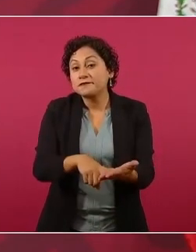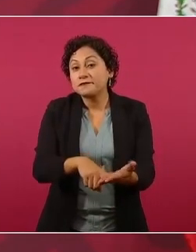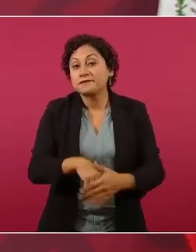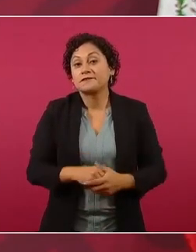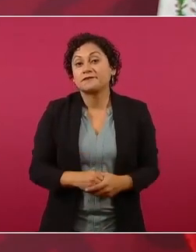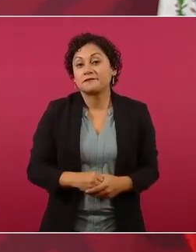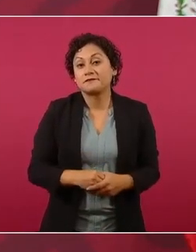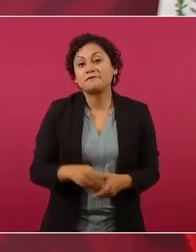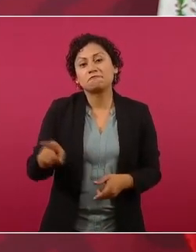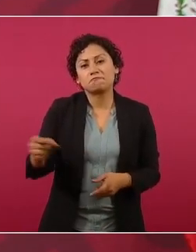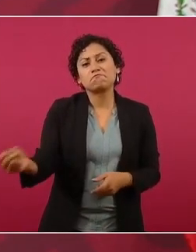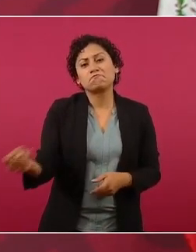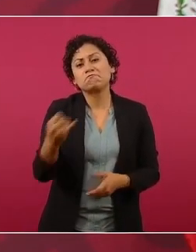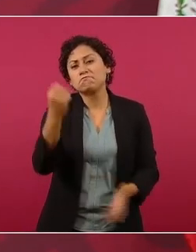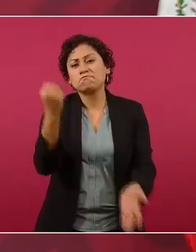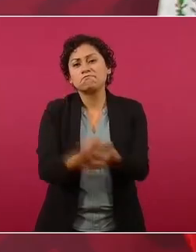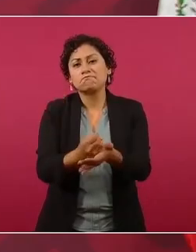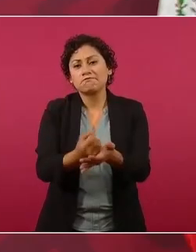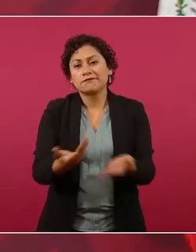Lo aprobaron.